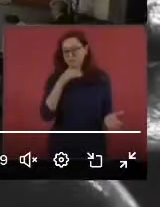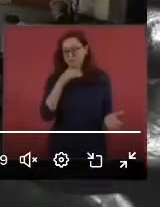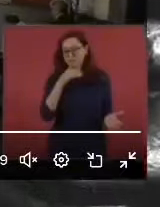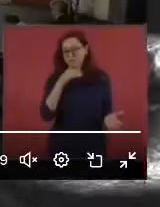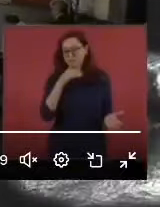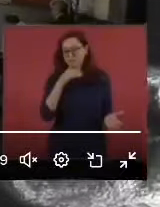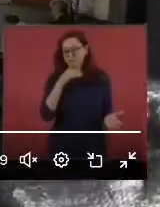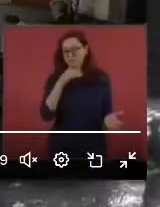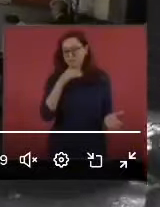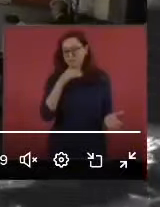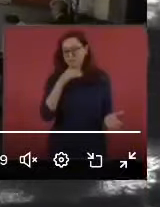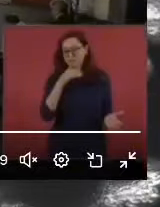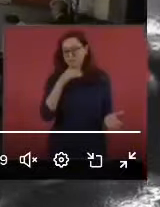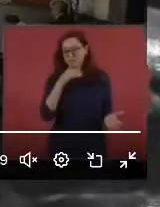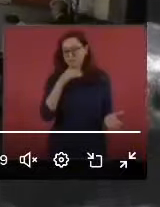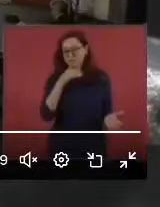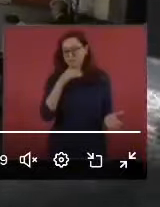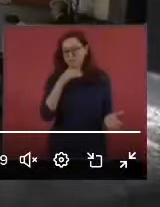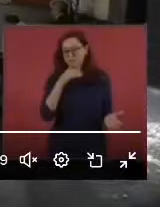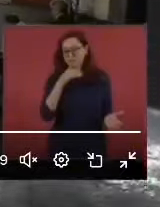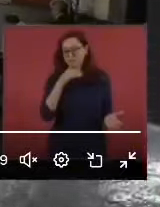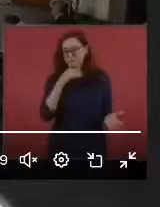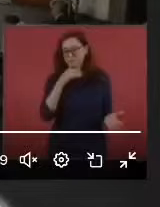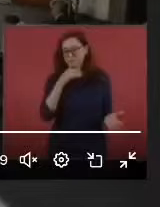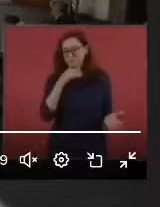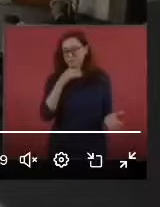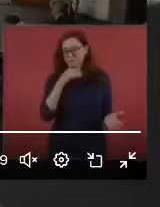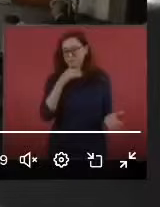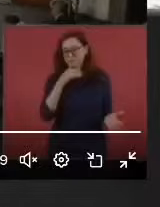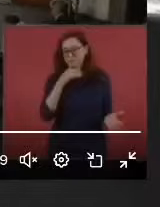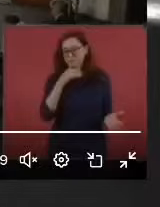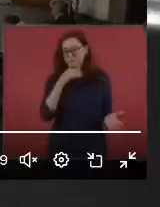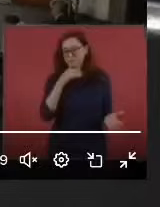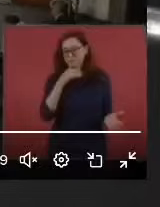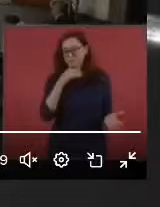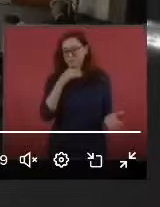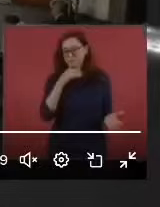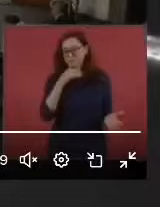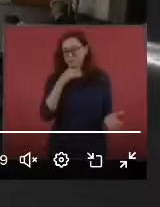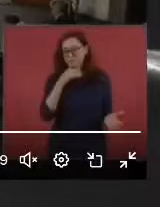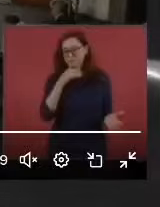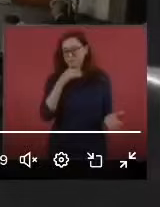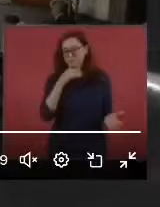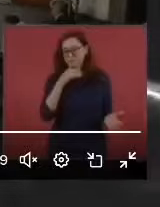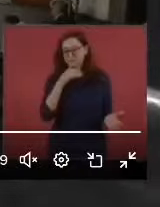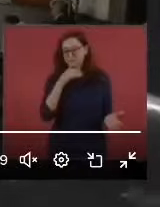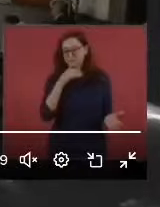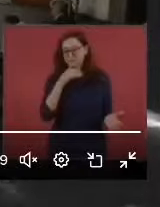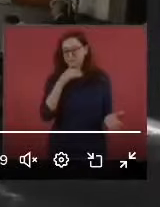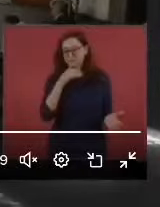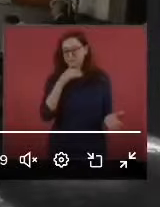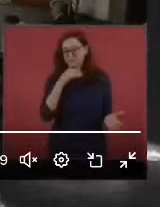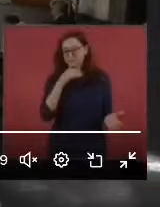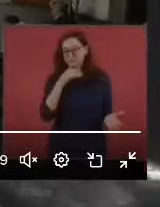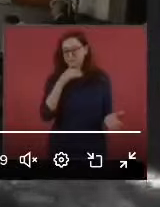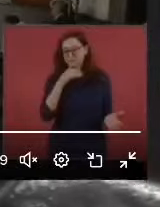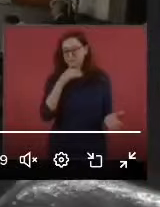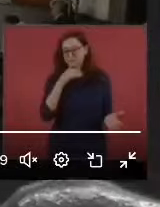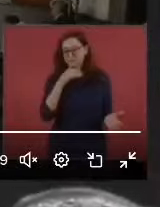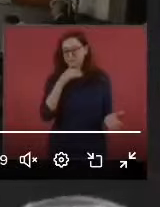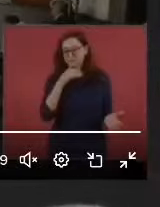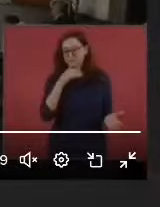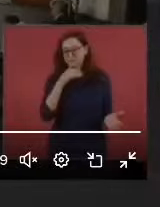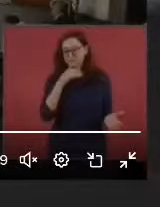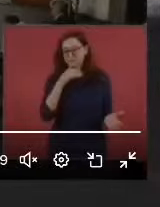han estado hablando sobre los negocios de los hijos del presidente, en donde no hay ninguna prueba sólida, no hay nada